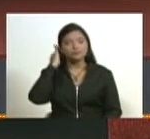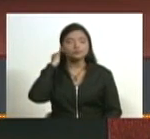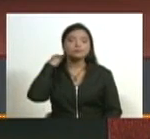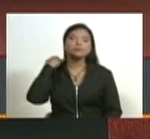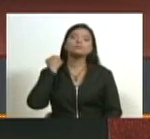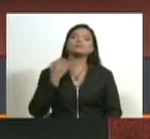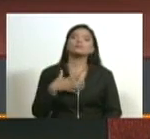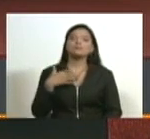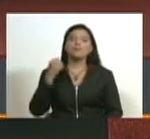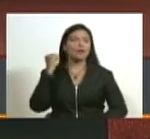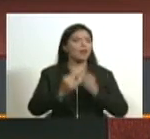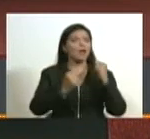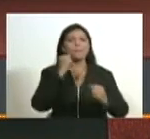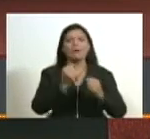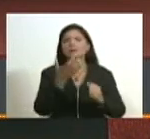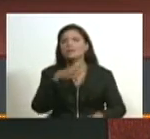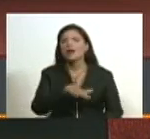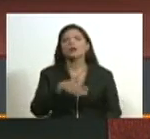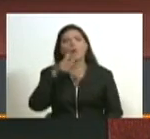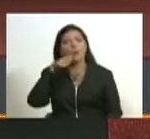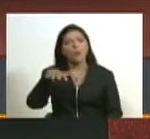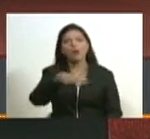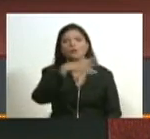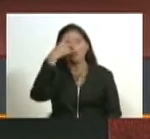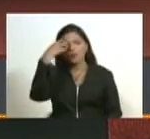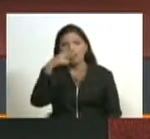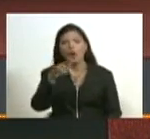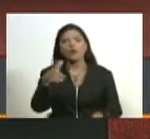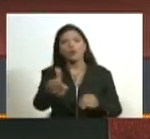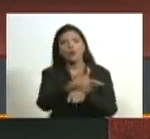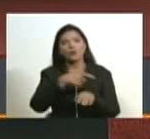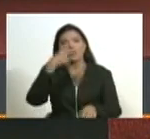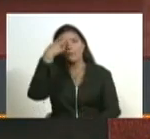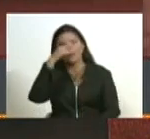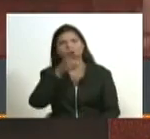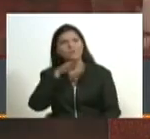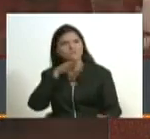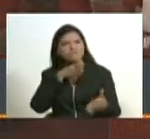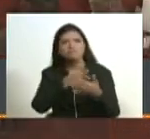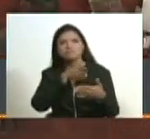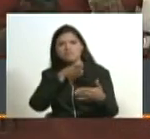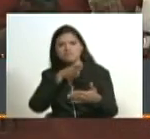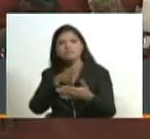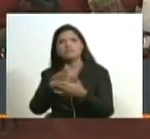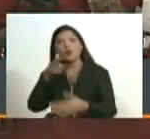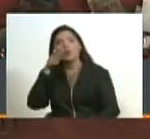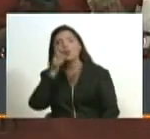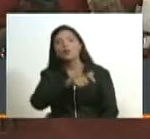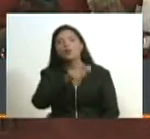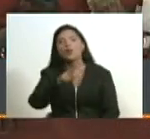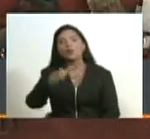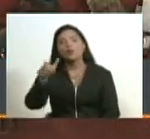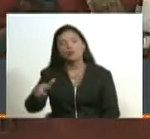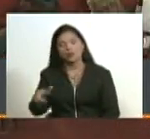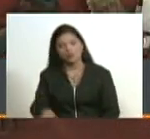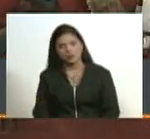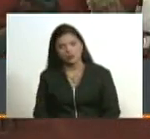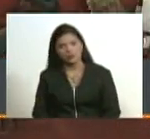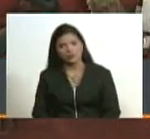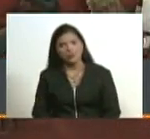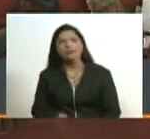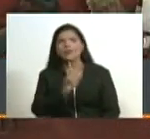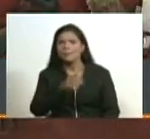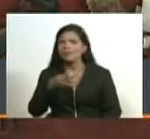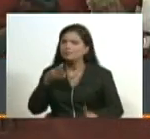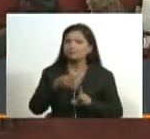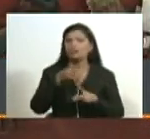La masacre contra el pueblo mexicano, del gobierno mexicano. Es una agresión contra nuestros pueblos. Y es una agresión contra